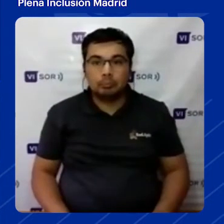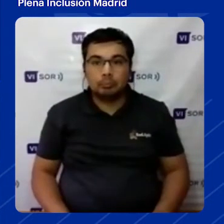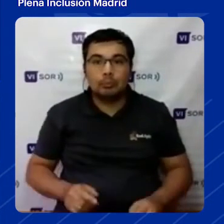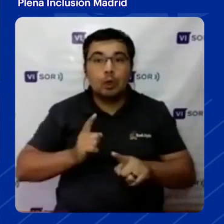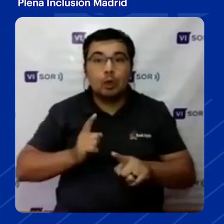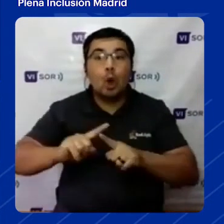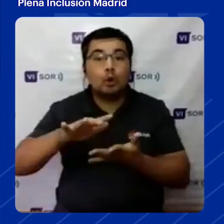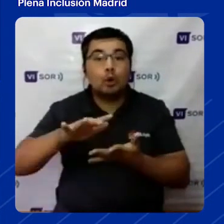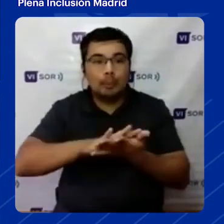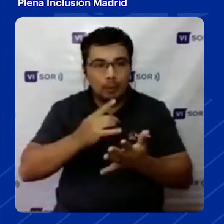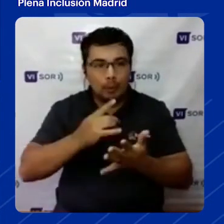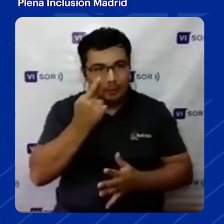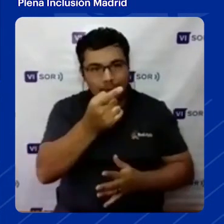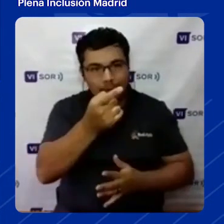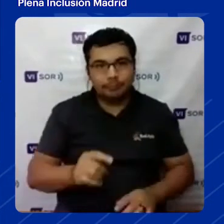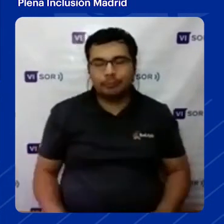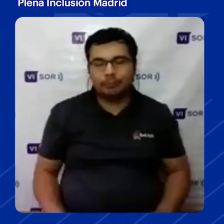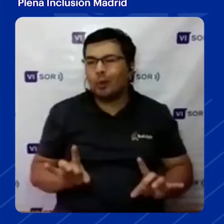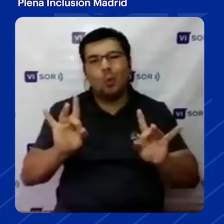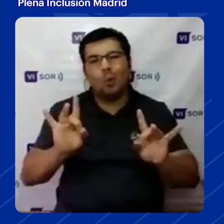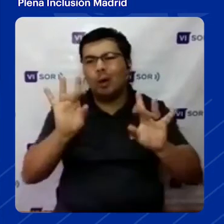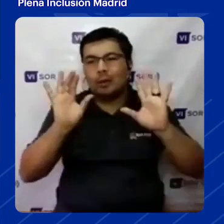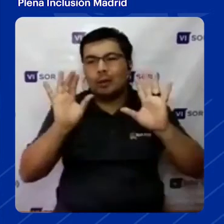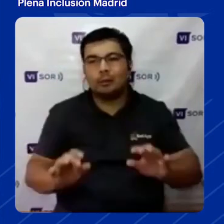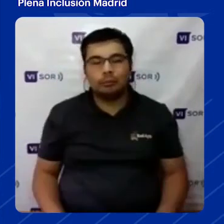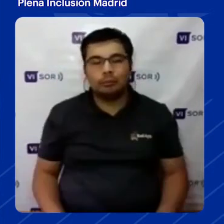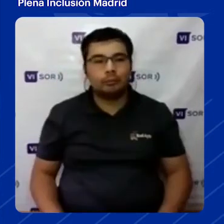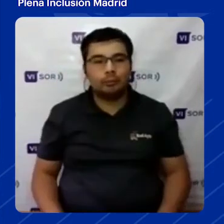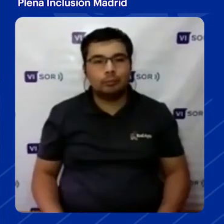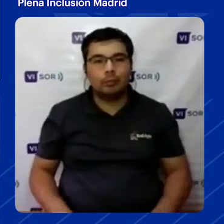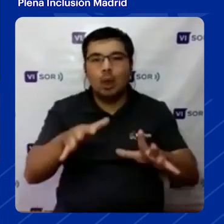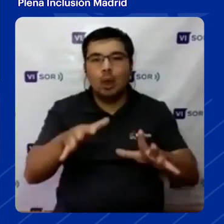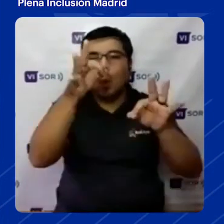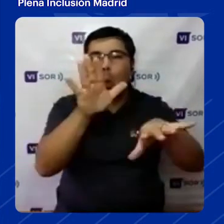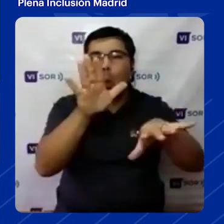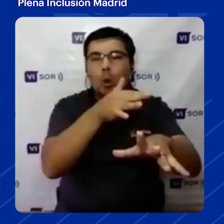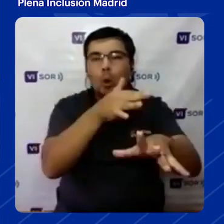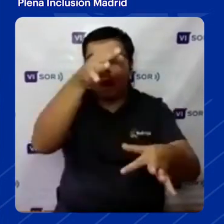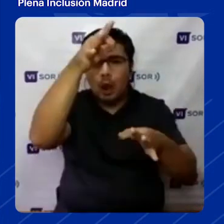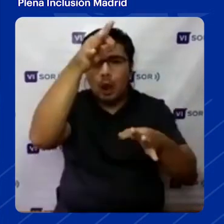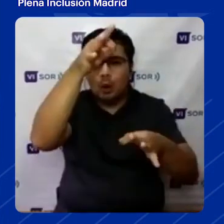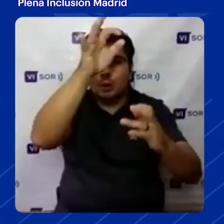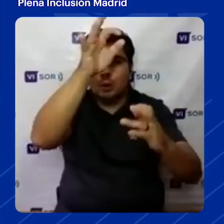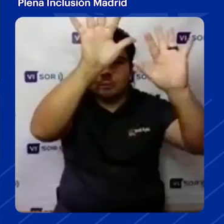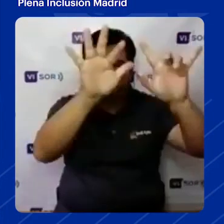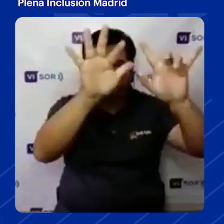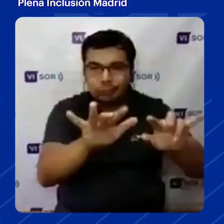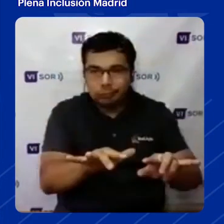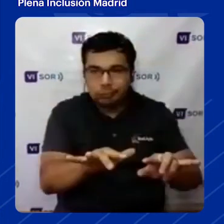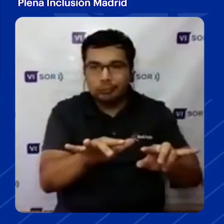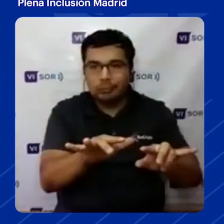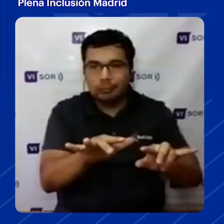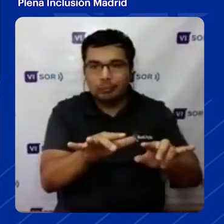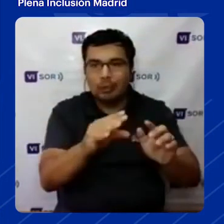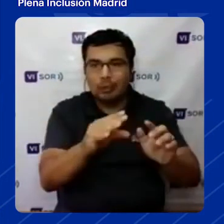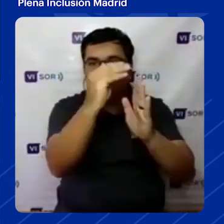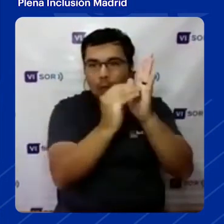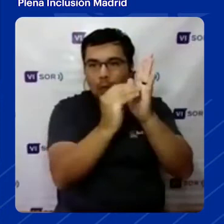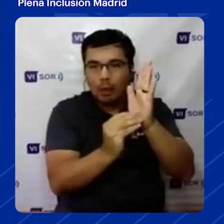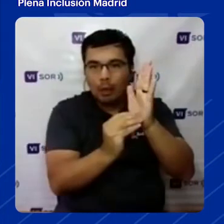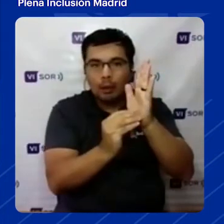Un clásico también. Una hoja en la que nos describen los trámites. A su izquierda ven cómo aparece en una